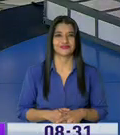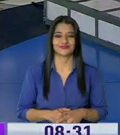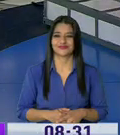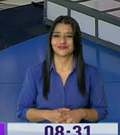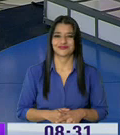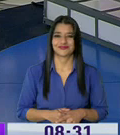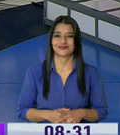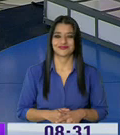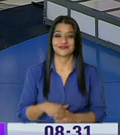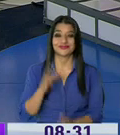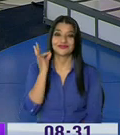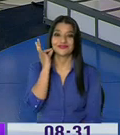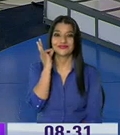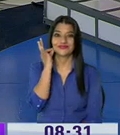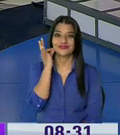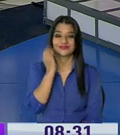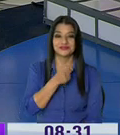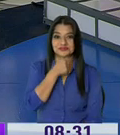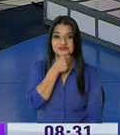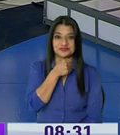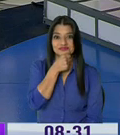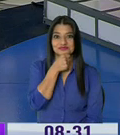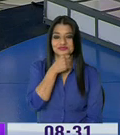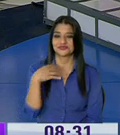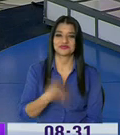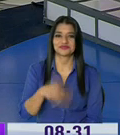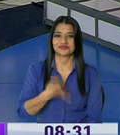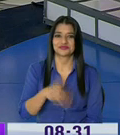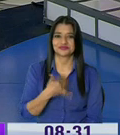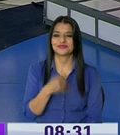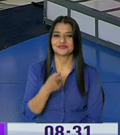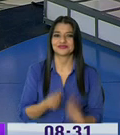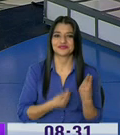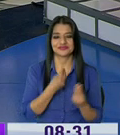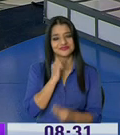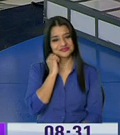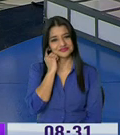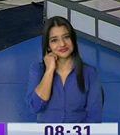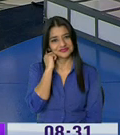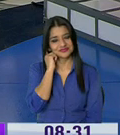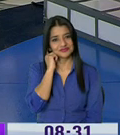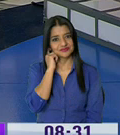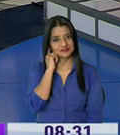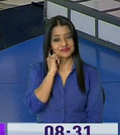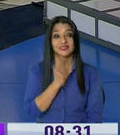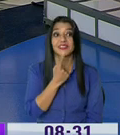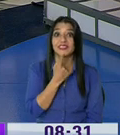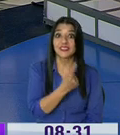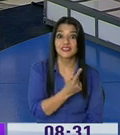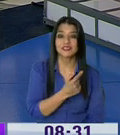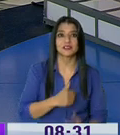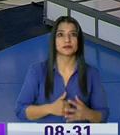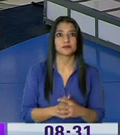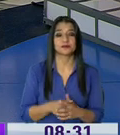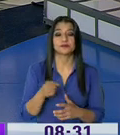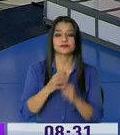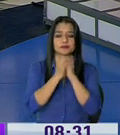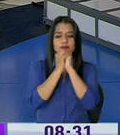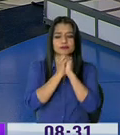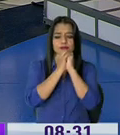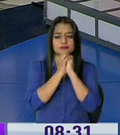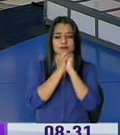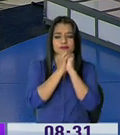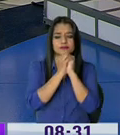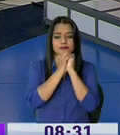Esta señora adulta mayor que está ahí, Ali, lo mejor que ella hace y le dice a través de Adriana es que en sus oraciones nos